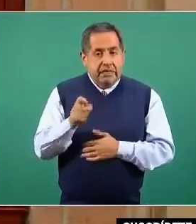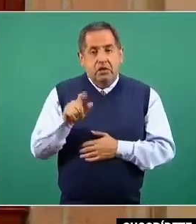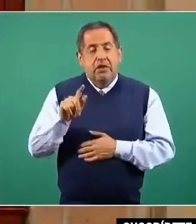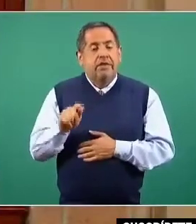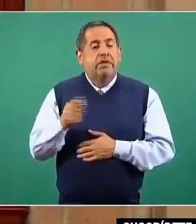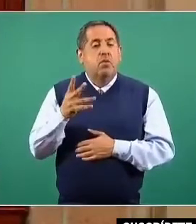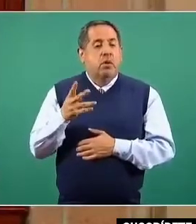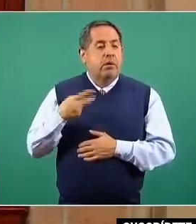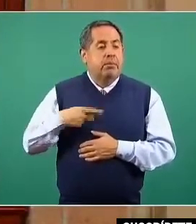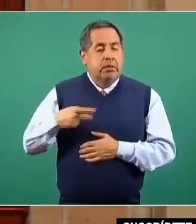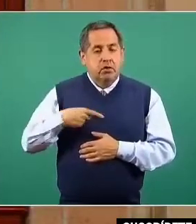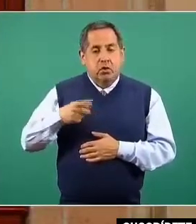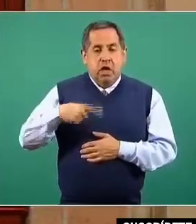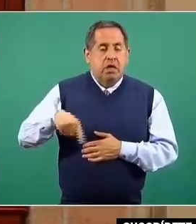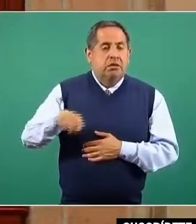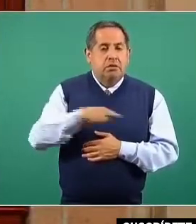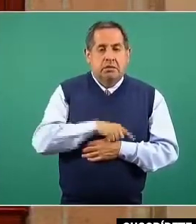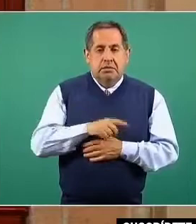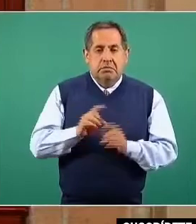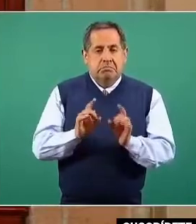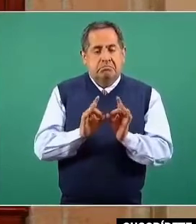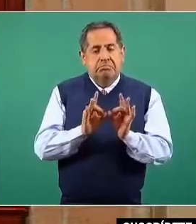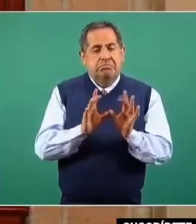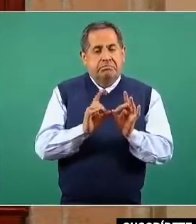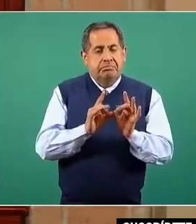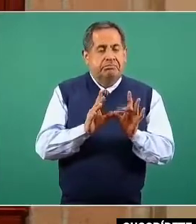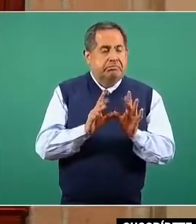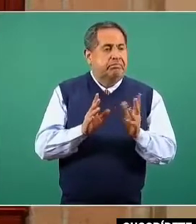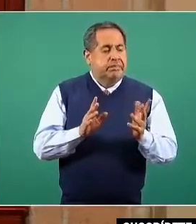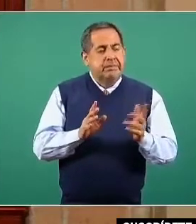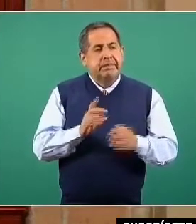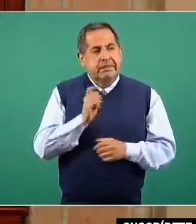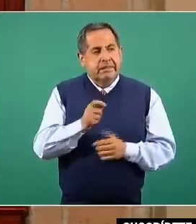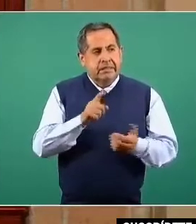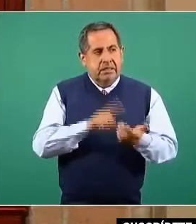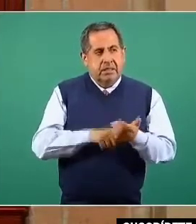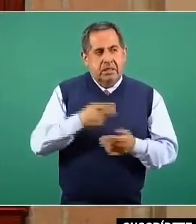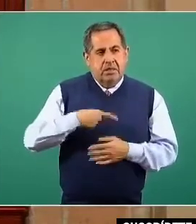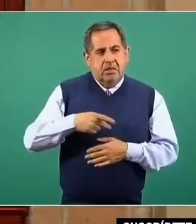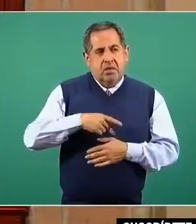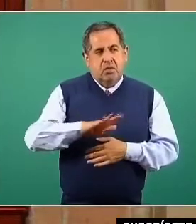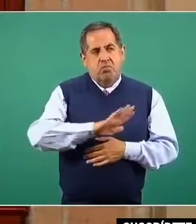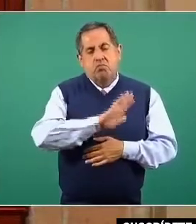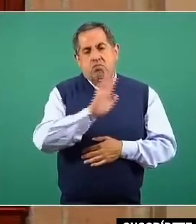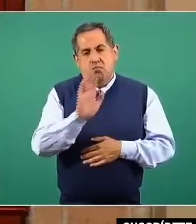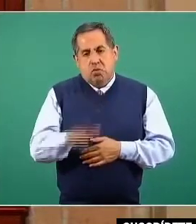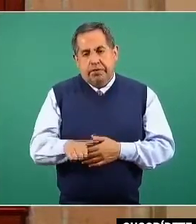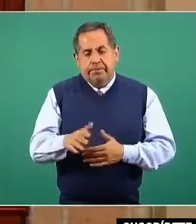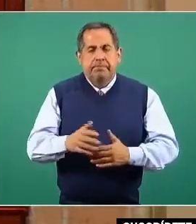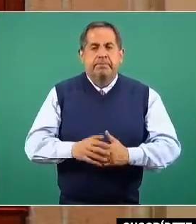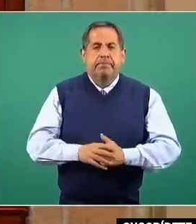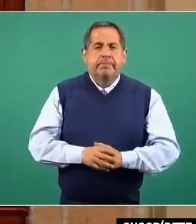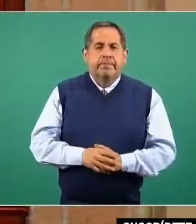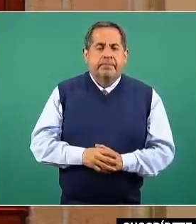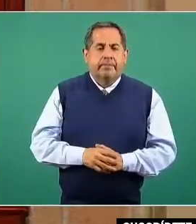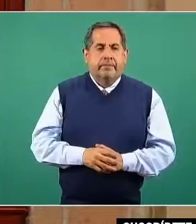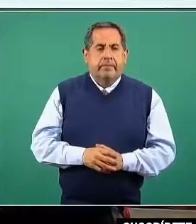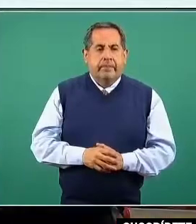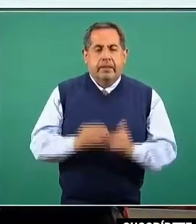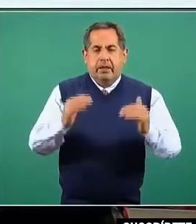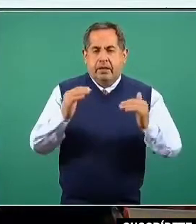146.174 las personas que de manera acumulada pertenecen al grupo de lamentables defunciones. La